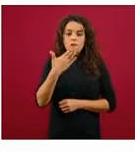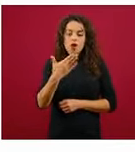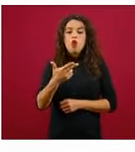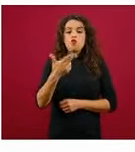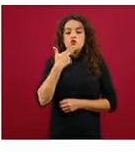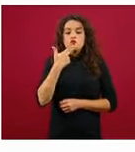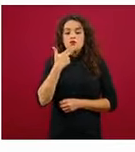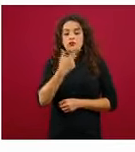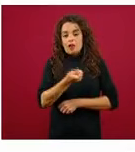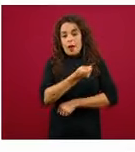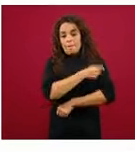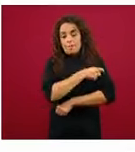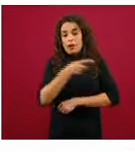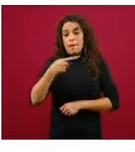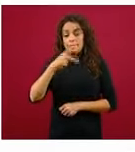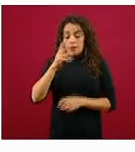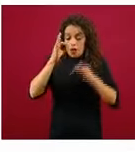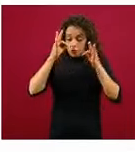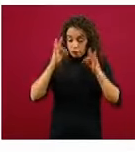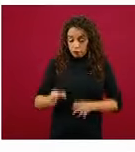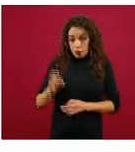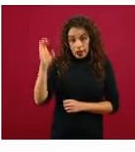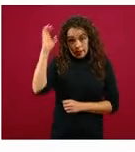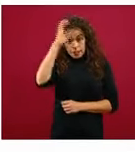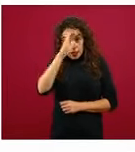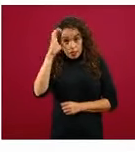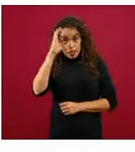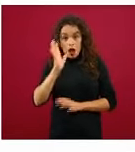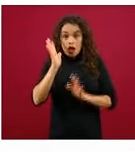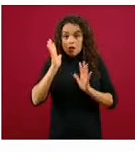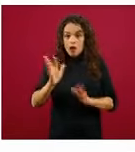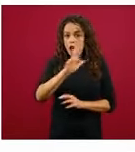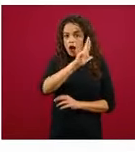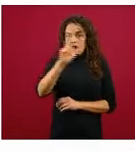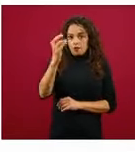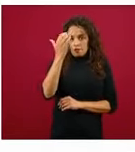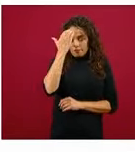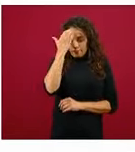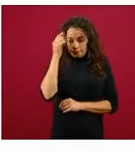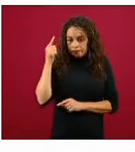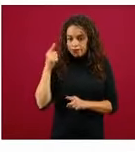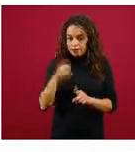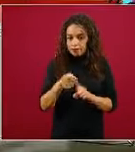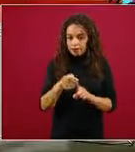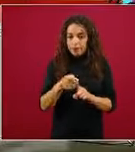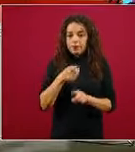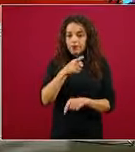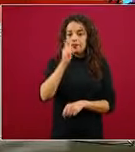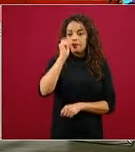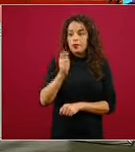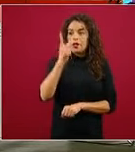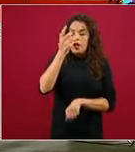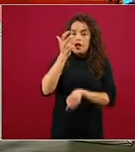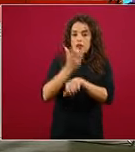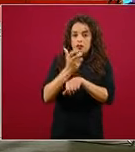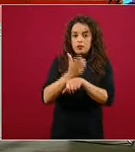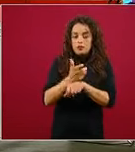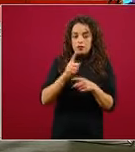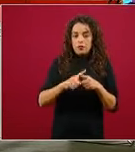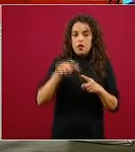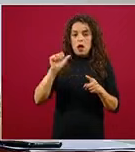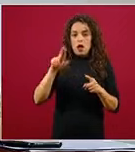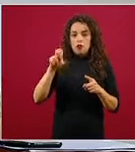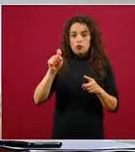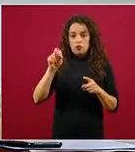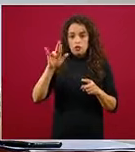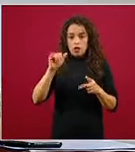conducidas por el conocimiento científico y son por el vector viral, la de Estados Unidos, Austria, de